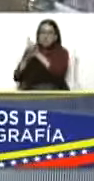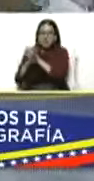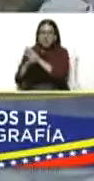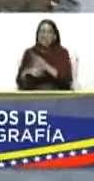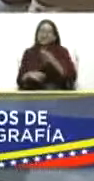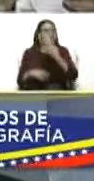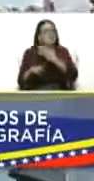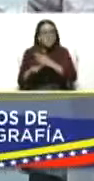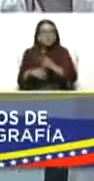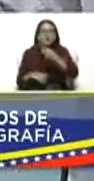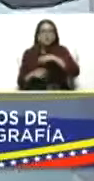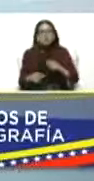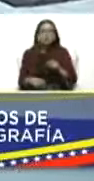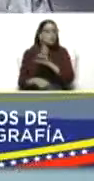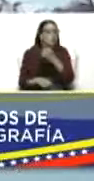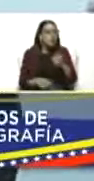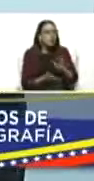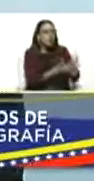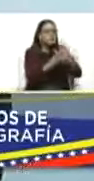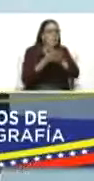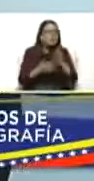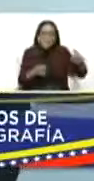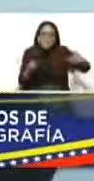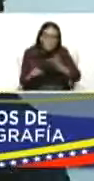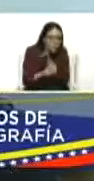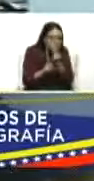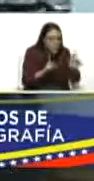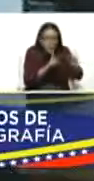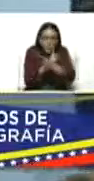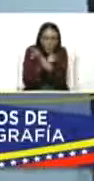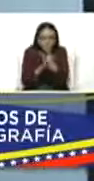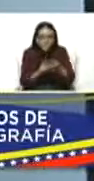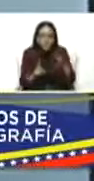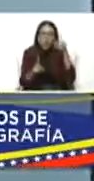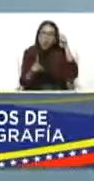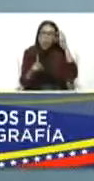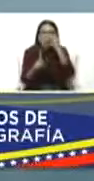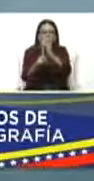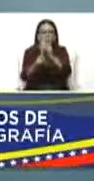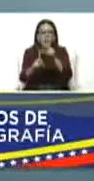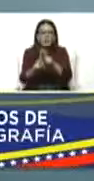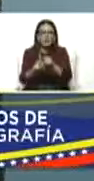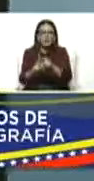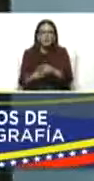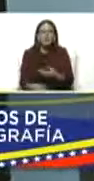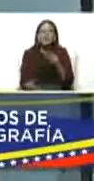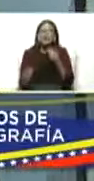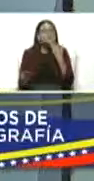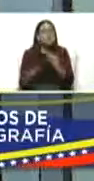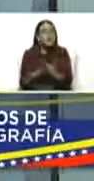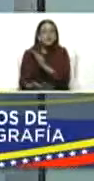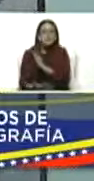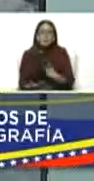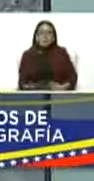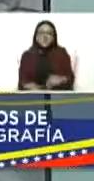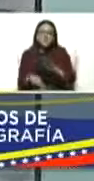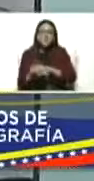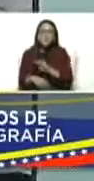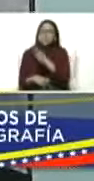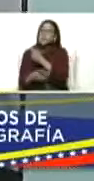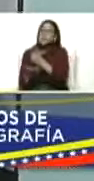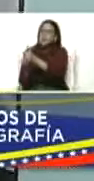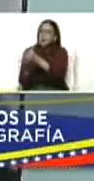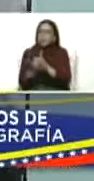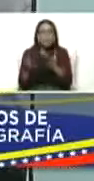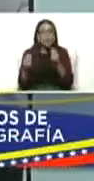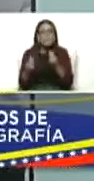seguimos adelante entonces. Esto es gracias a usted, presidente, primeramente, porque así nos ayuda a nosotros y a los